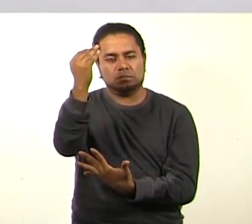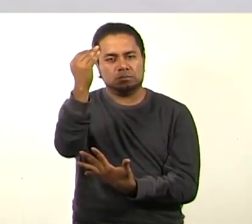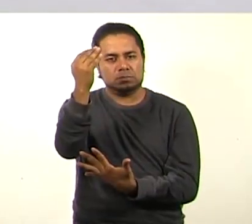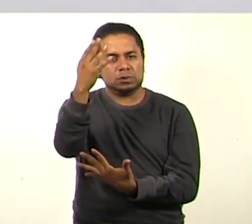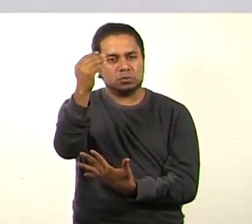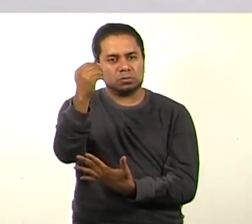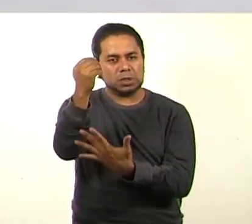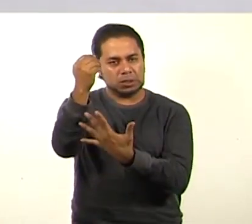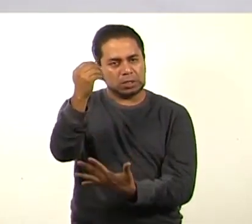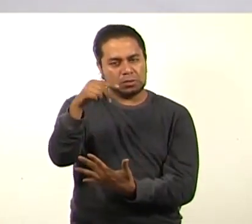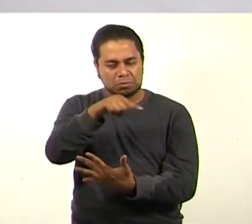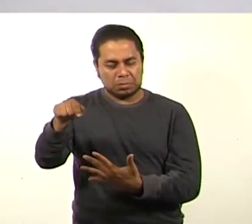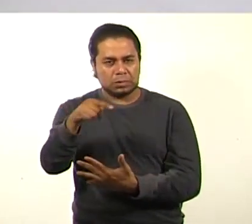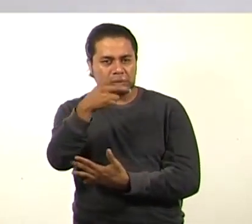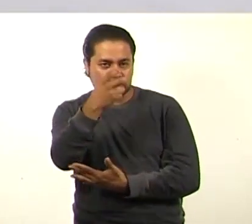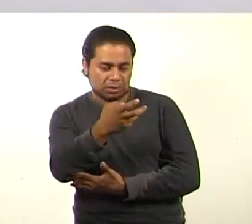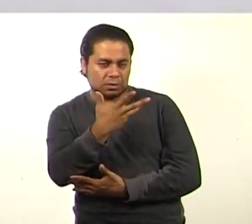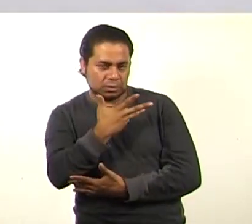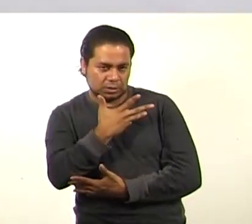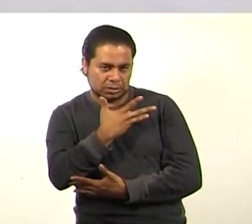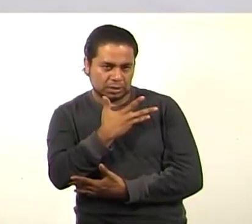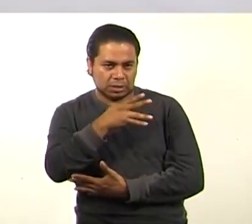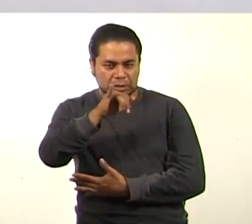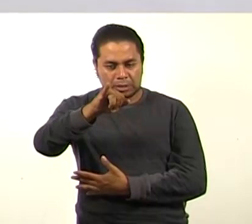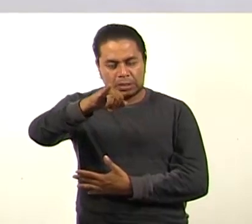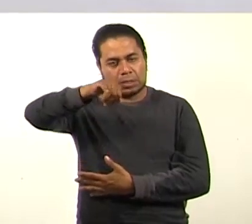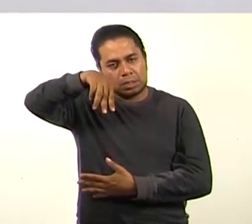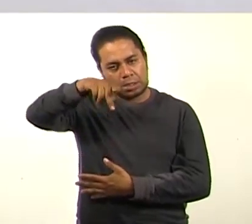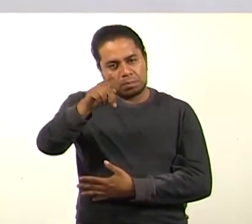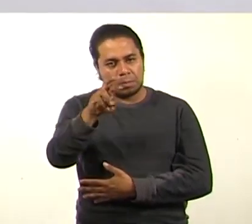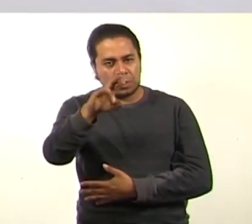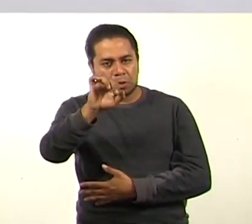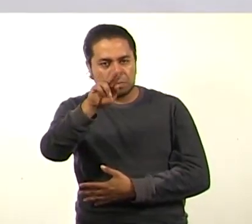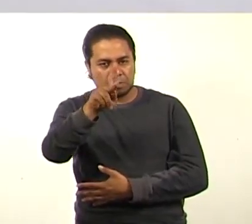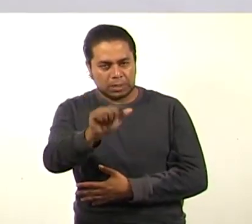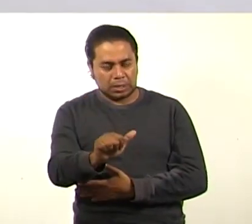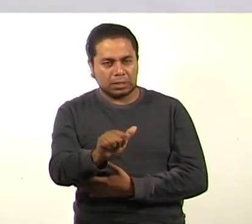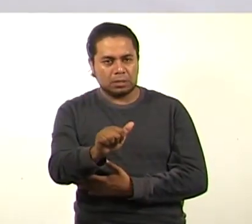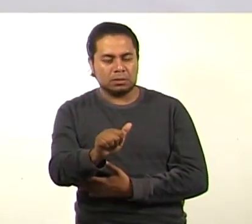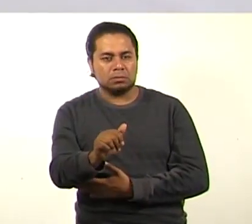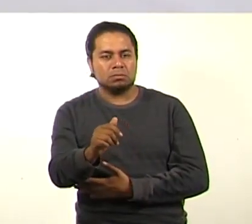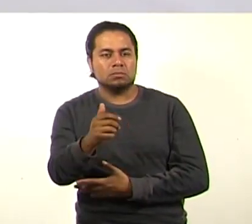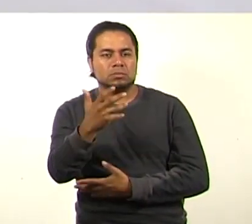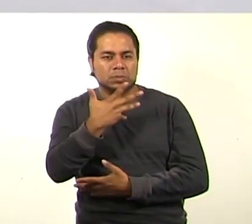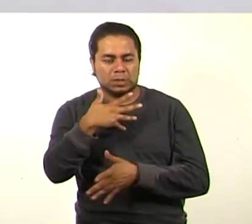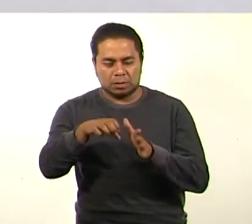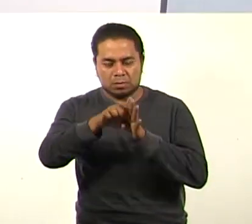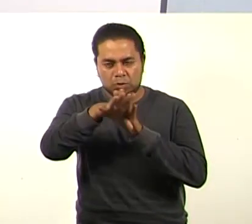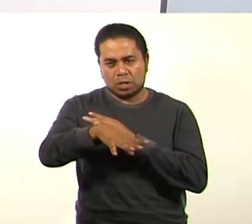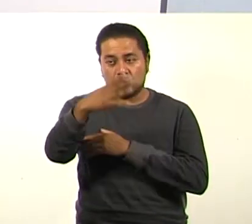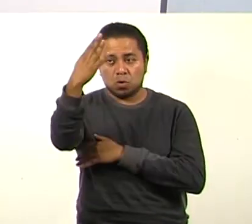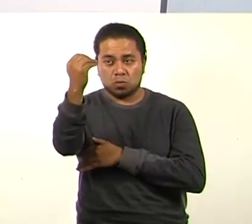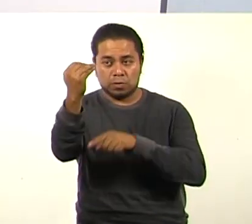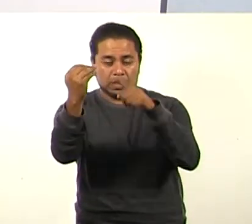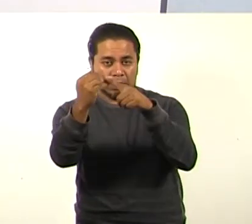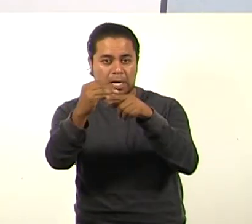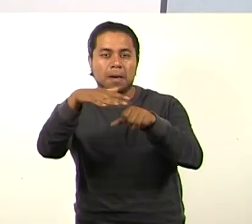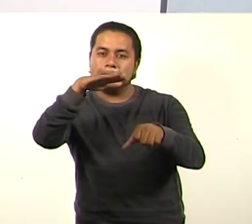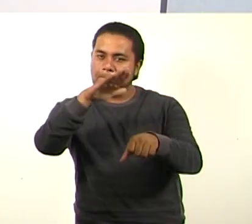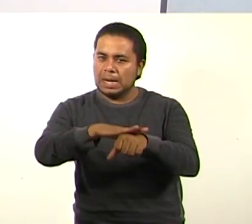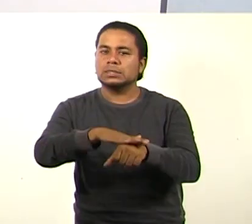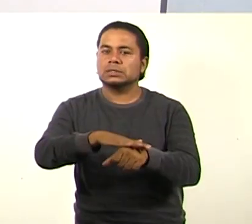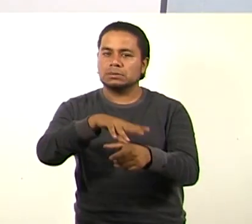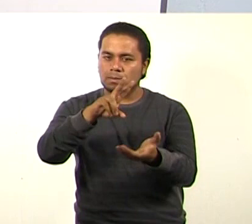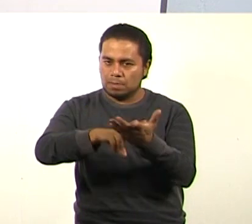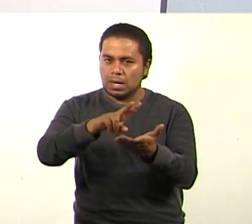En una fracción impropia es obviamente lo contrario exactamente a la fracción propia. El numerador va a ser